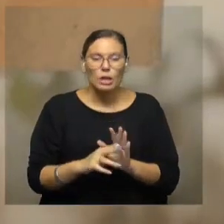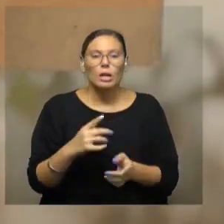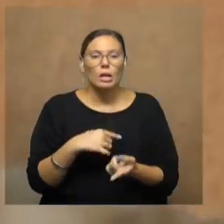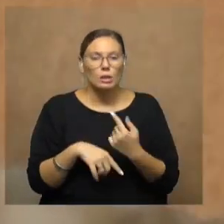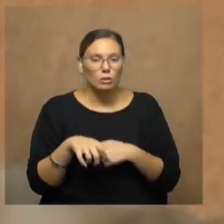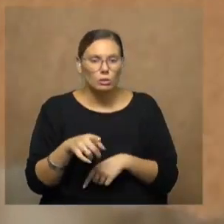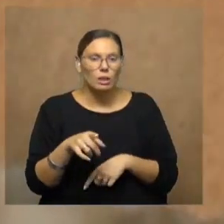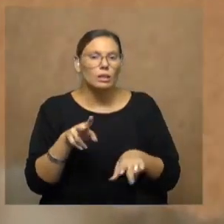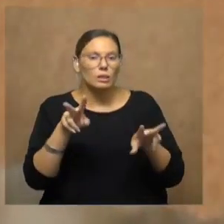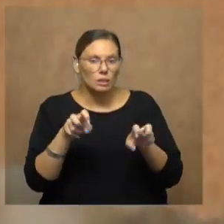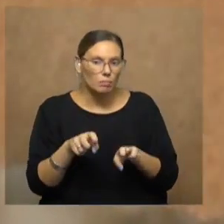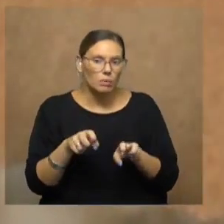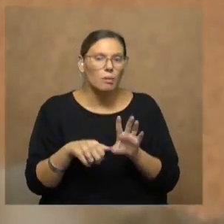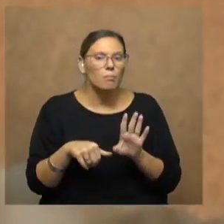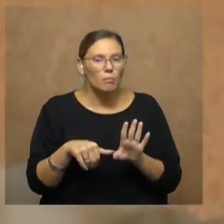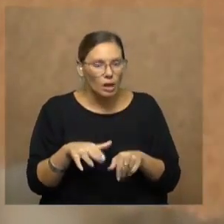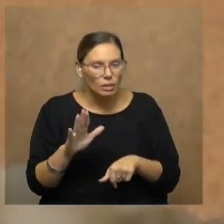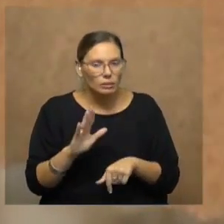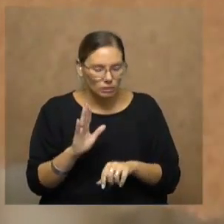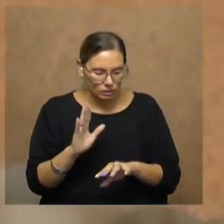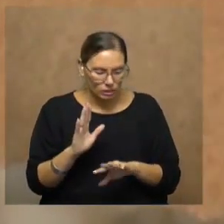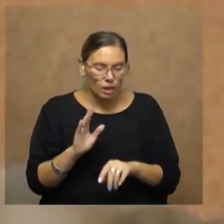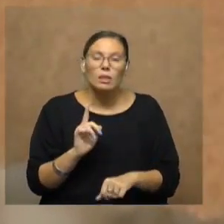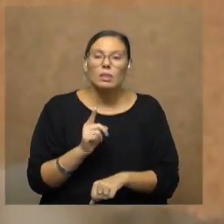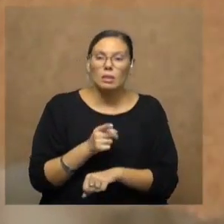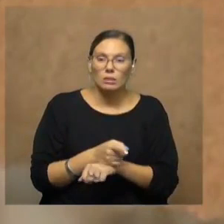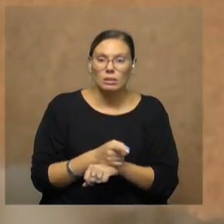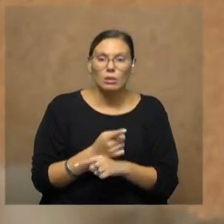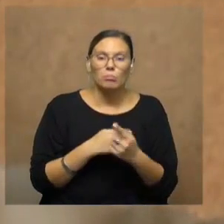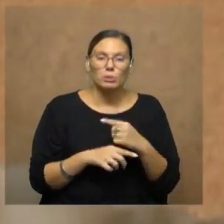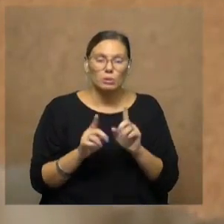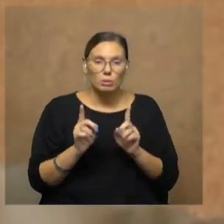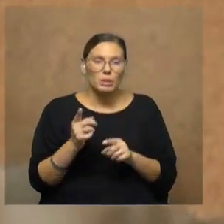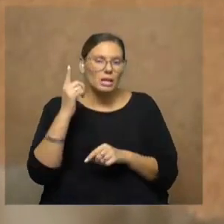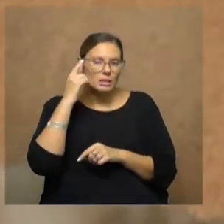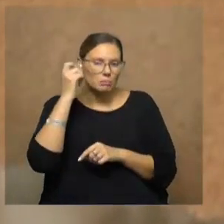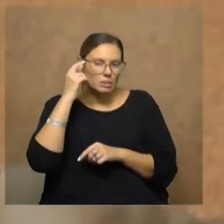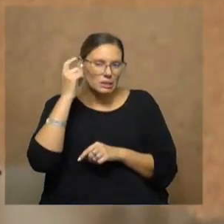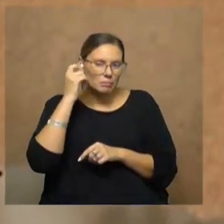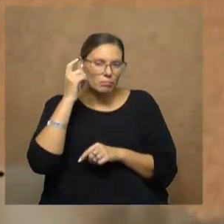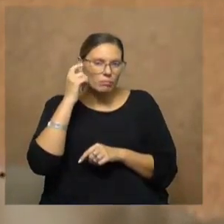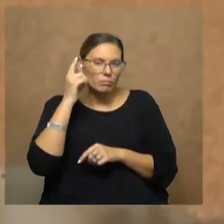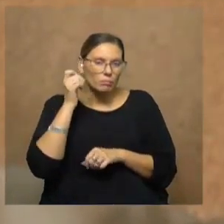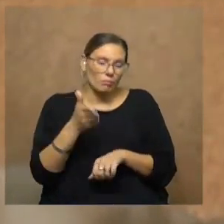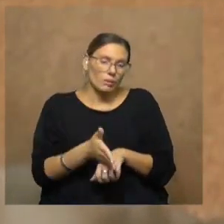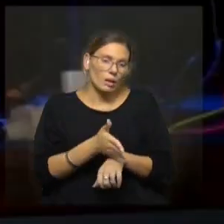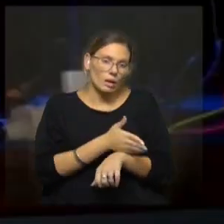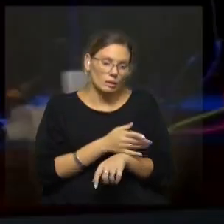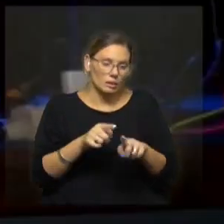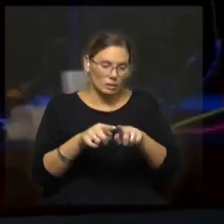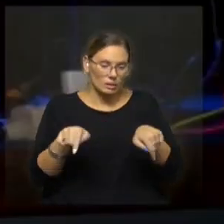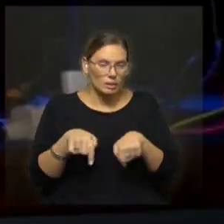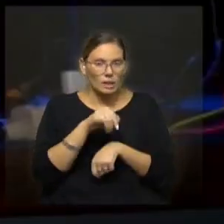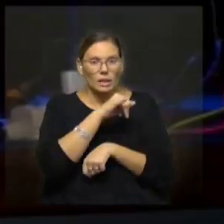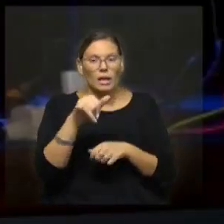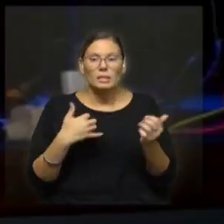los contenidos fueron más que nada los que fueron definiendo esto. Pero sobre todo nos pasó que tuvimos una experiencia previa en Sala Zita Rosa y las